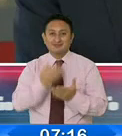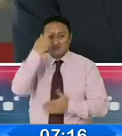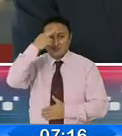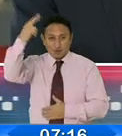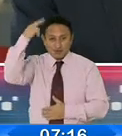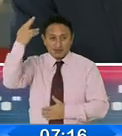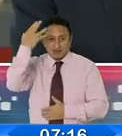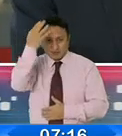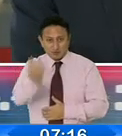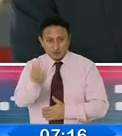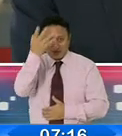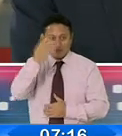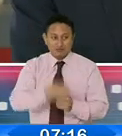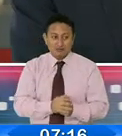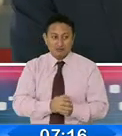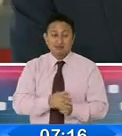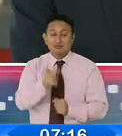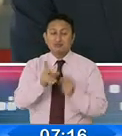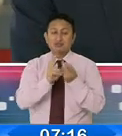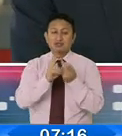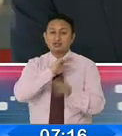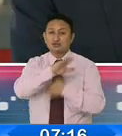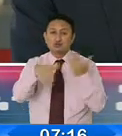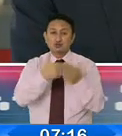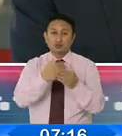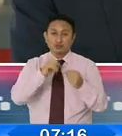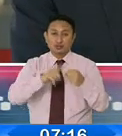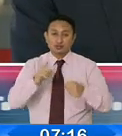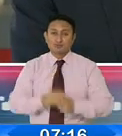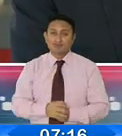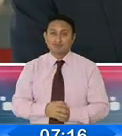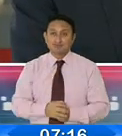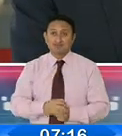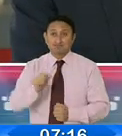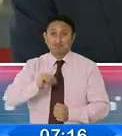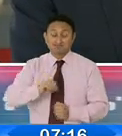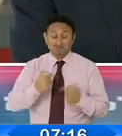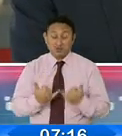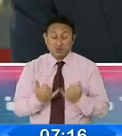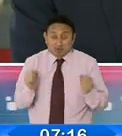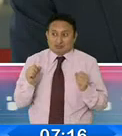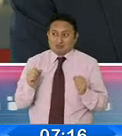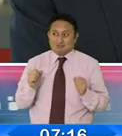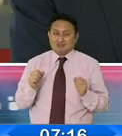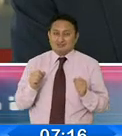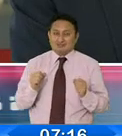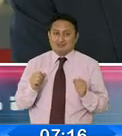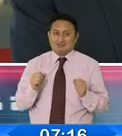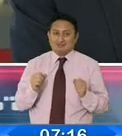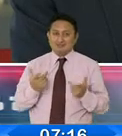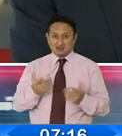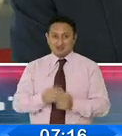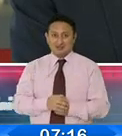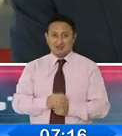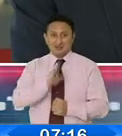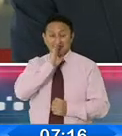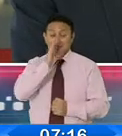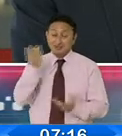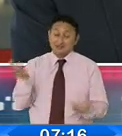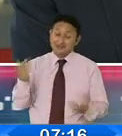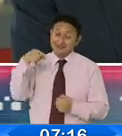Buenos días a las vecinas y vecinos de Quito. Sí, nos despertamos, pues, como siempre, en nuestro